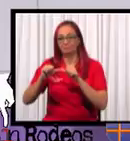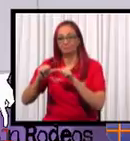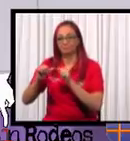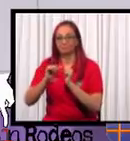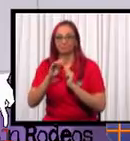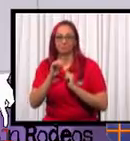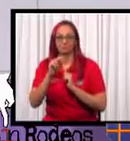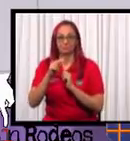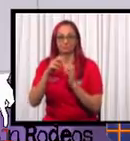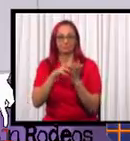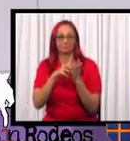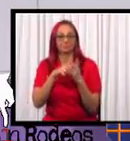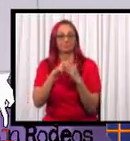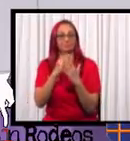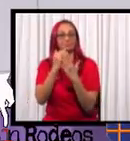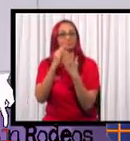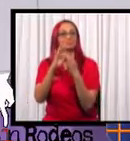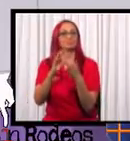ha propuesto